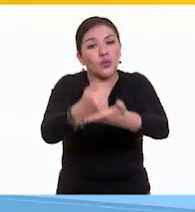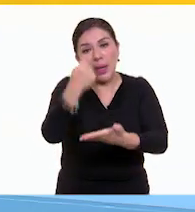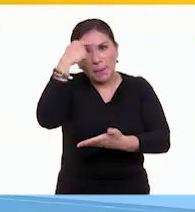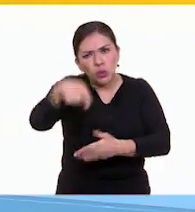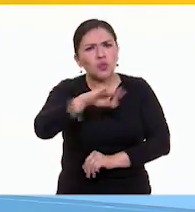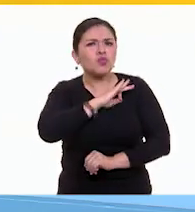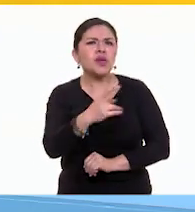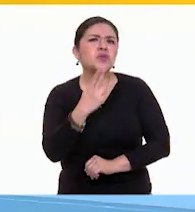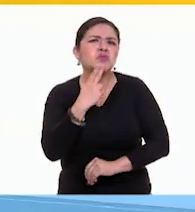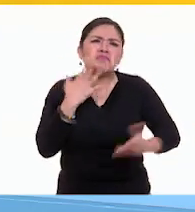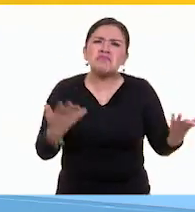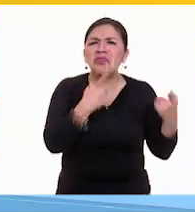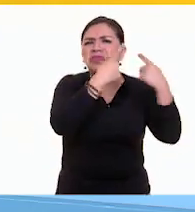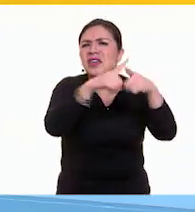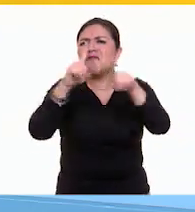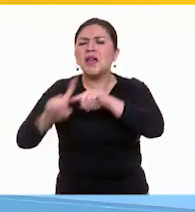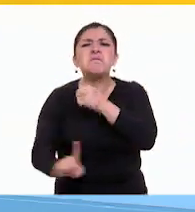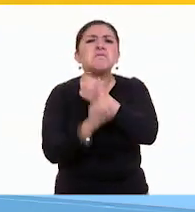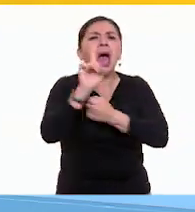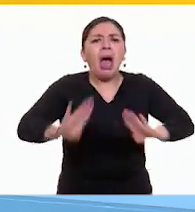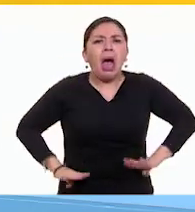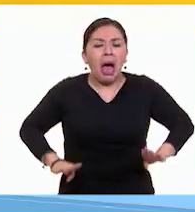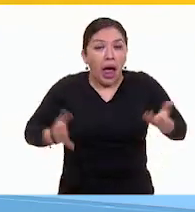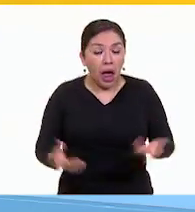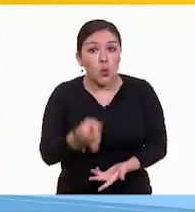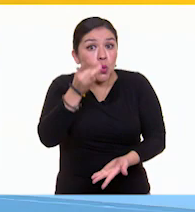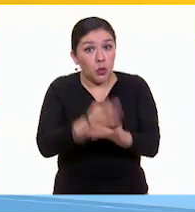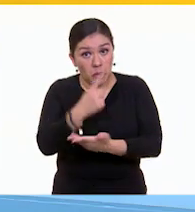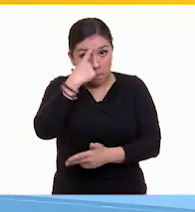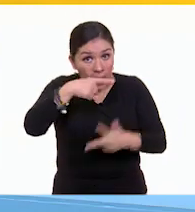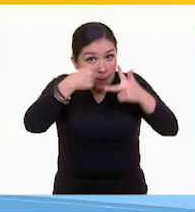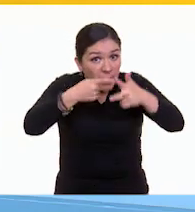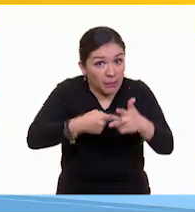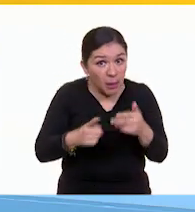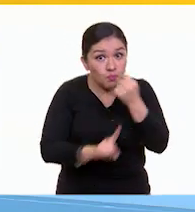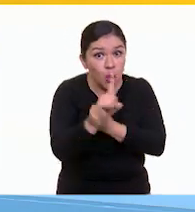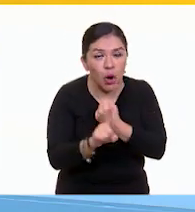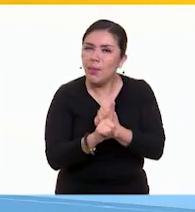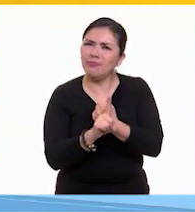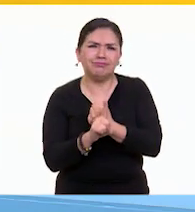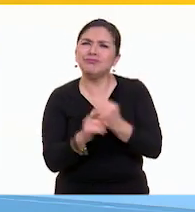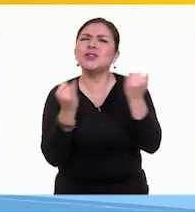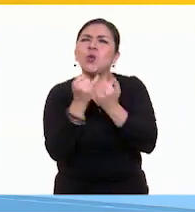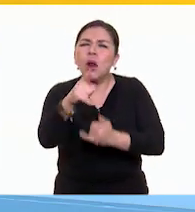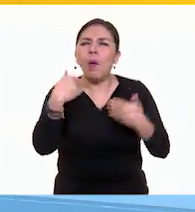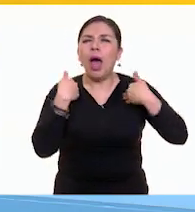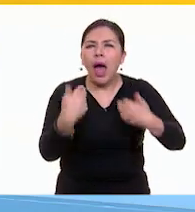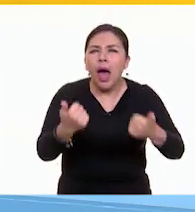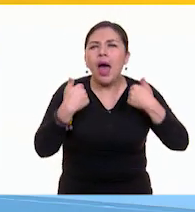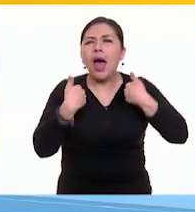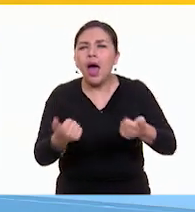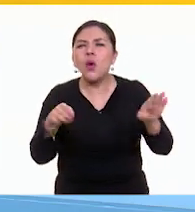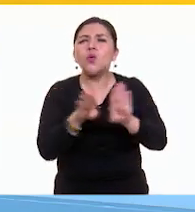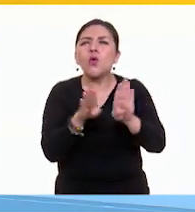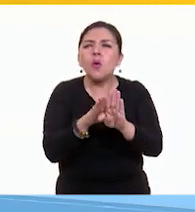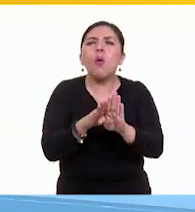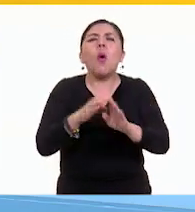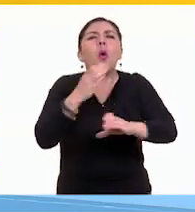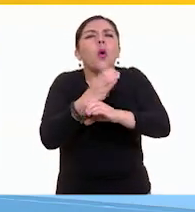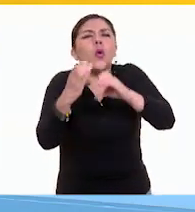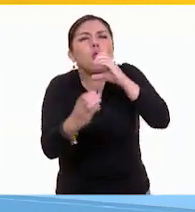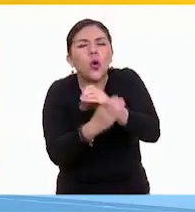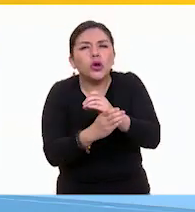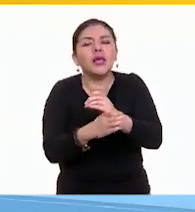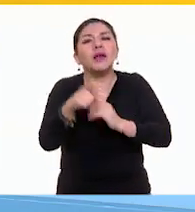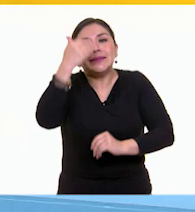podemos utilizar en diversas situaciones, y no solo para resolver problemas, sino para comprender mejor una situación